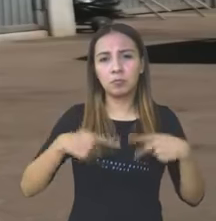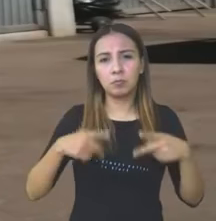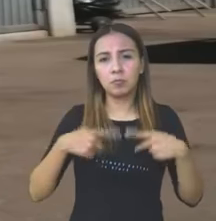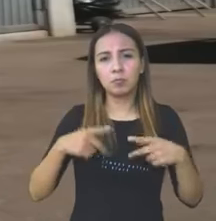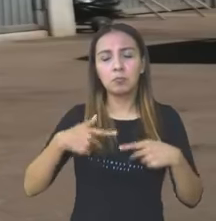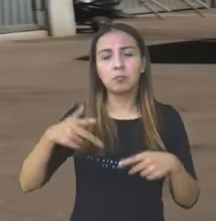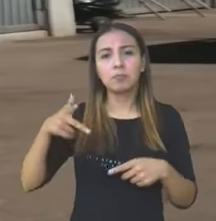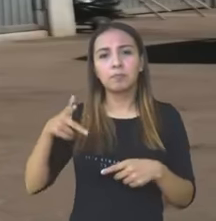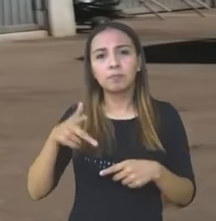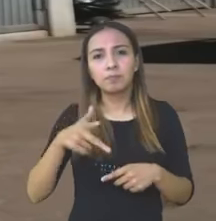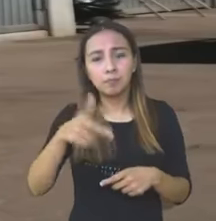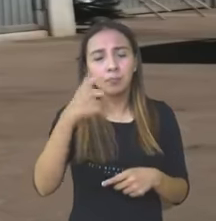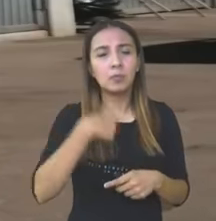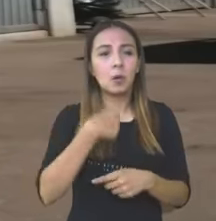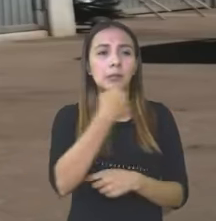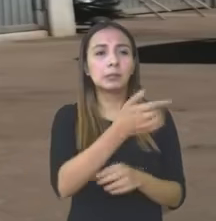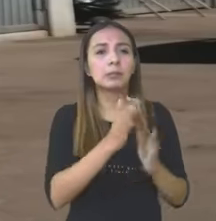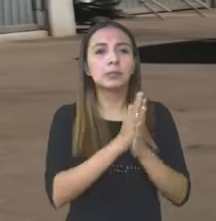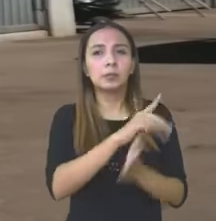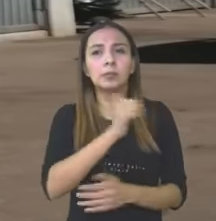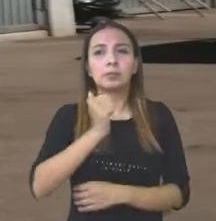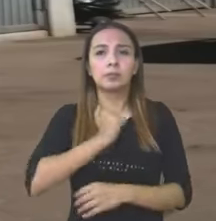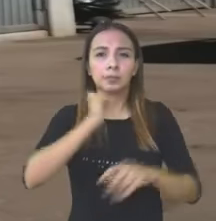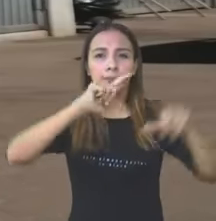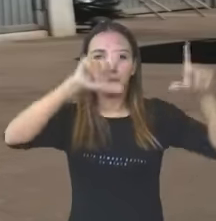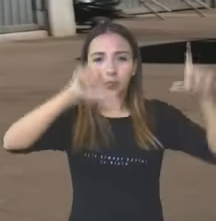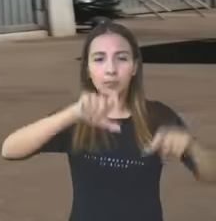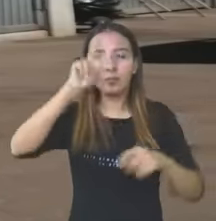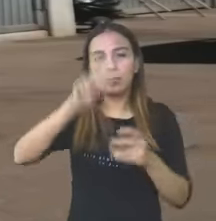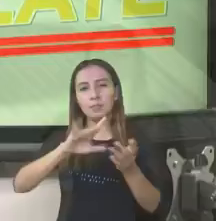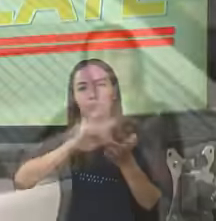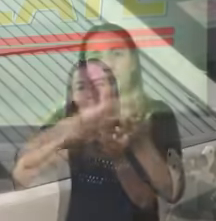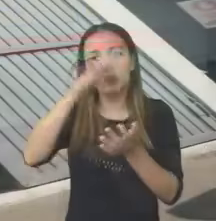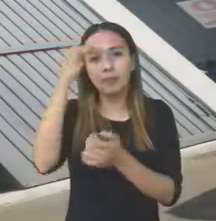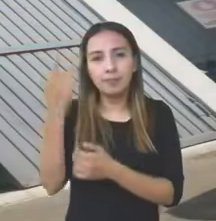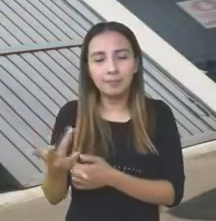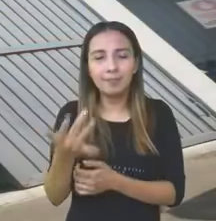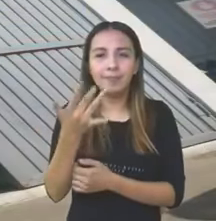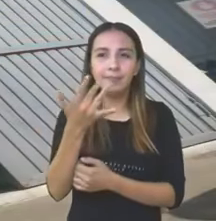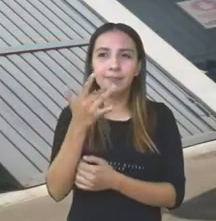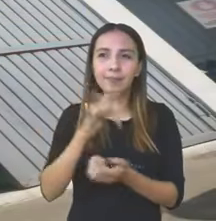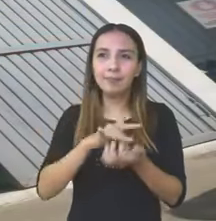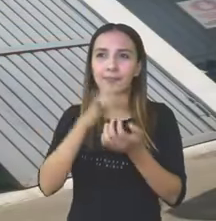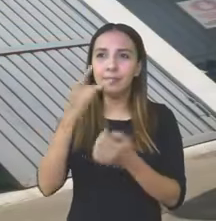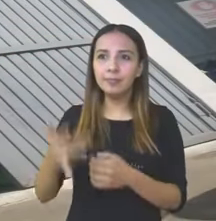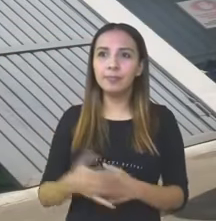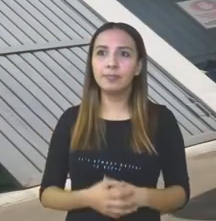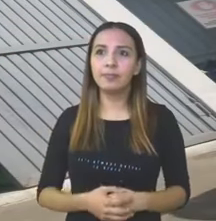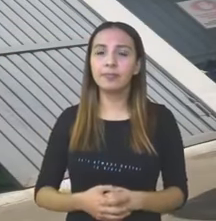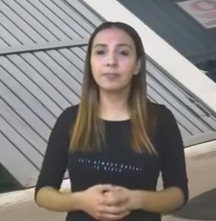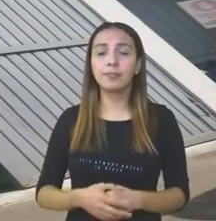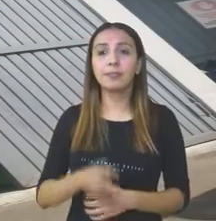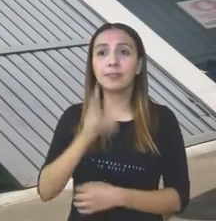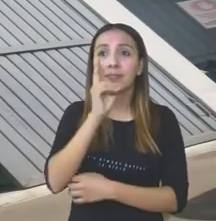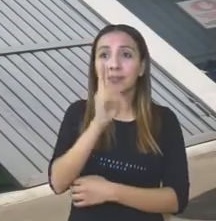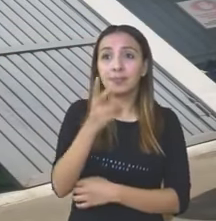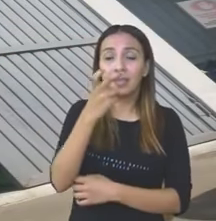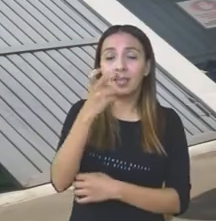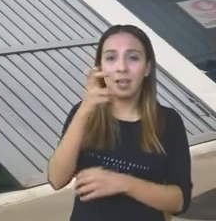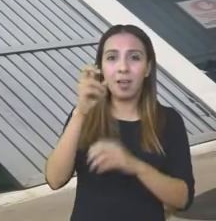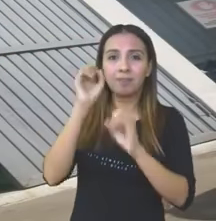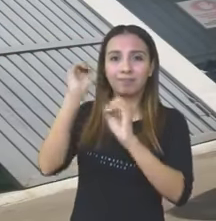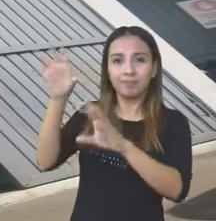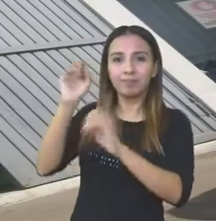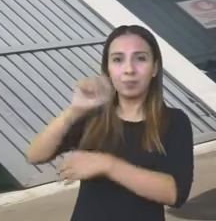pasando y le pedí de favor que hiciera este trabajo. Gracias, de una manera voy a tratar de entrar. Y miren, ahí está el almacén.